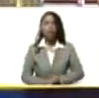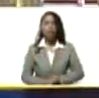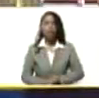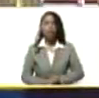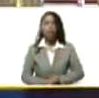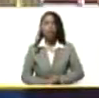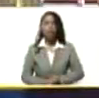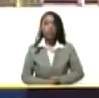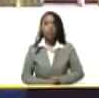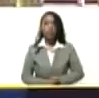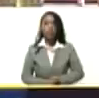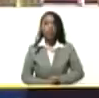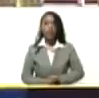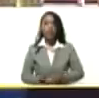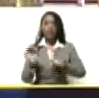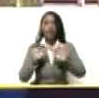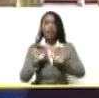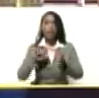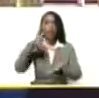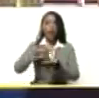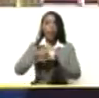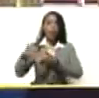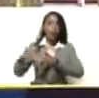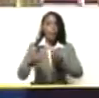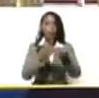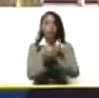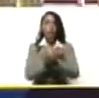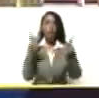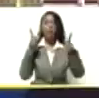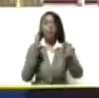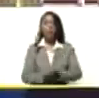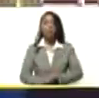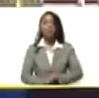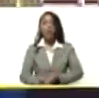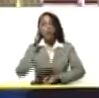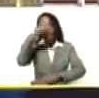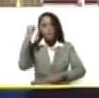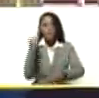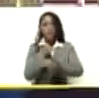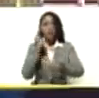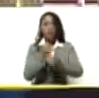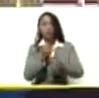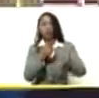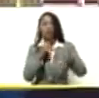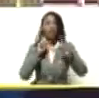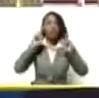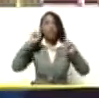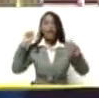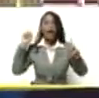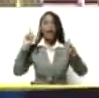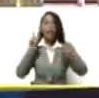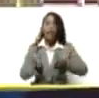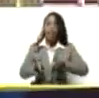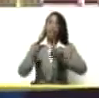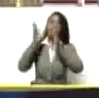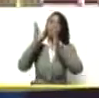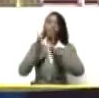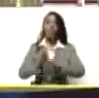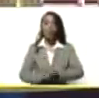la serie de carabobo camino de libertad las obras musicales las obras de infraestructura